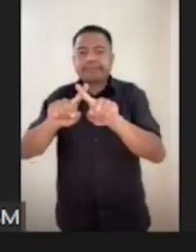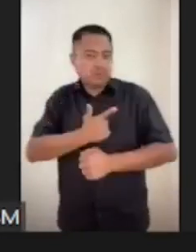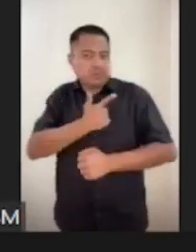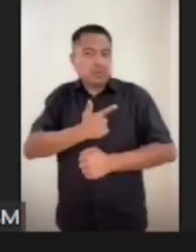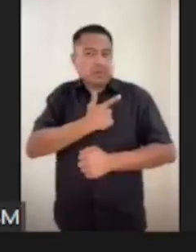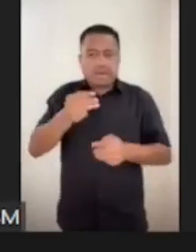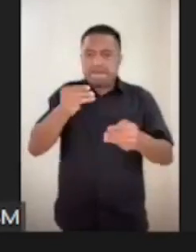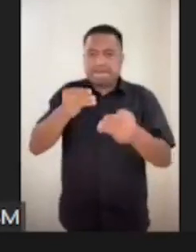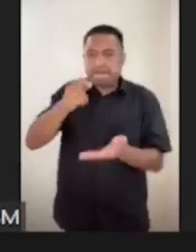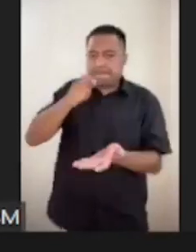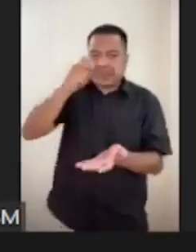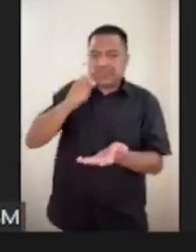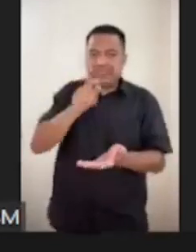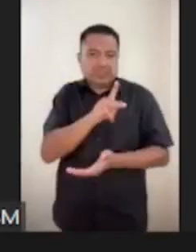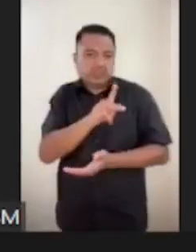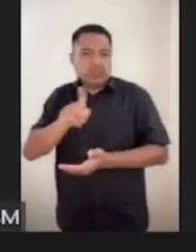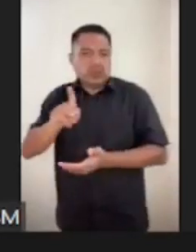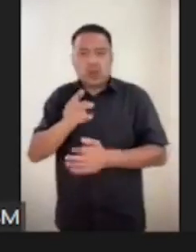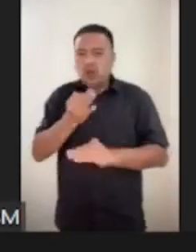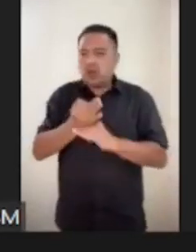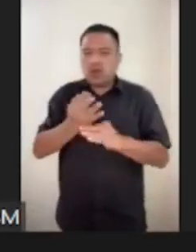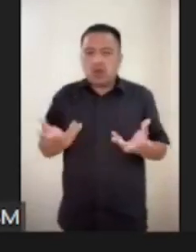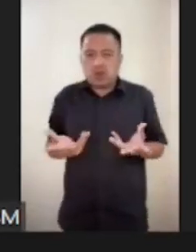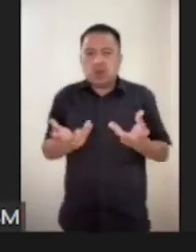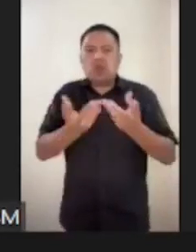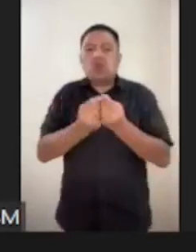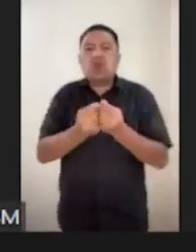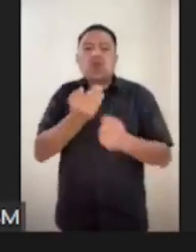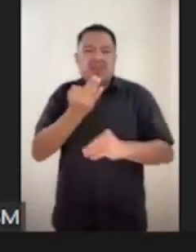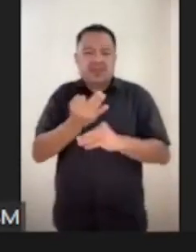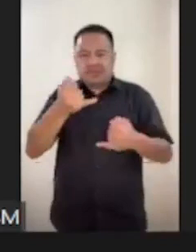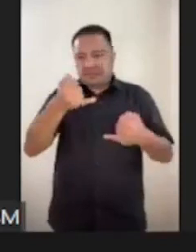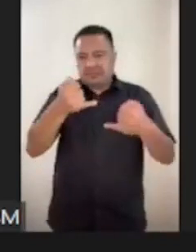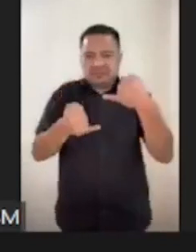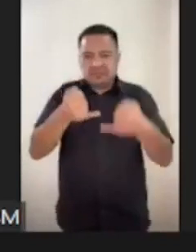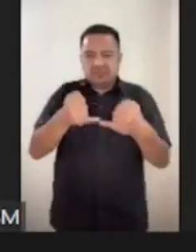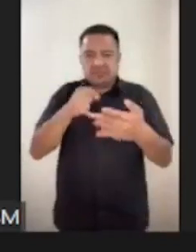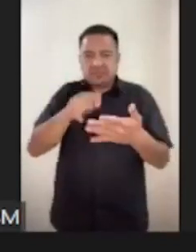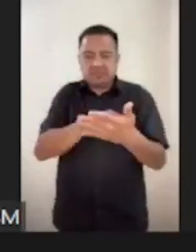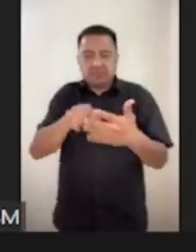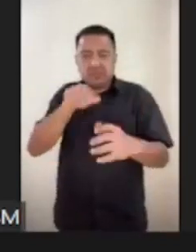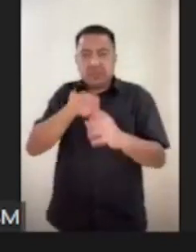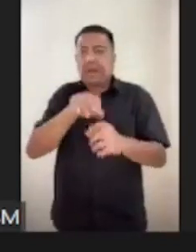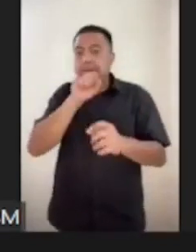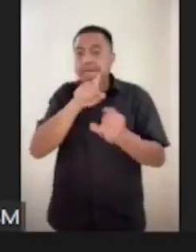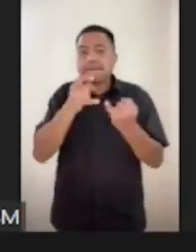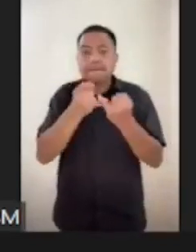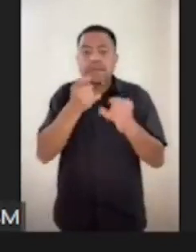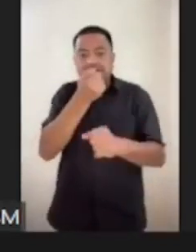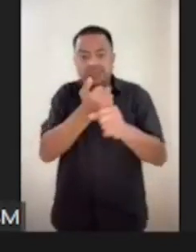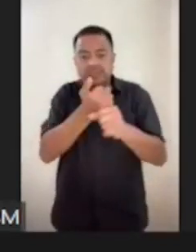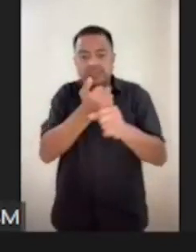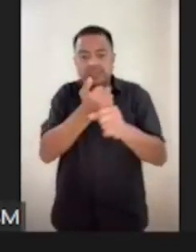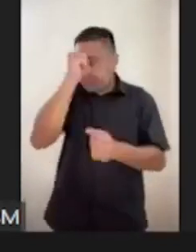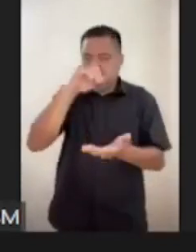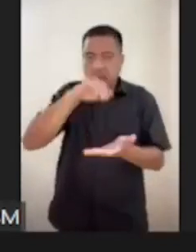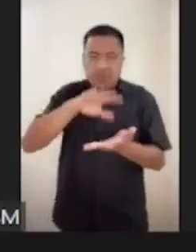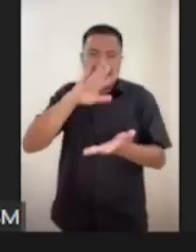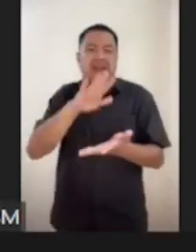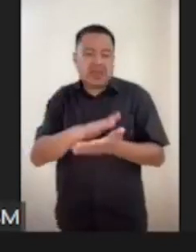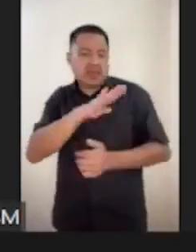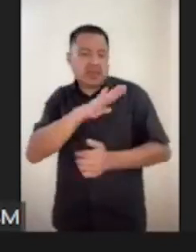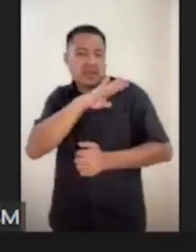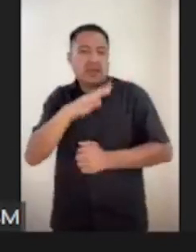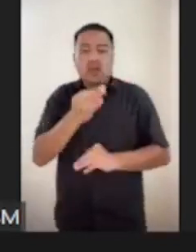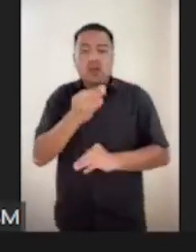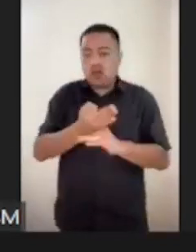a las magistradas, al magistrado que integran el pleno de este tribunal, así como al secretario general de acuerdos.